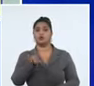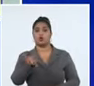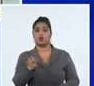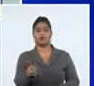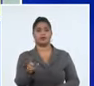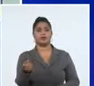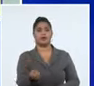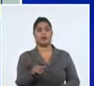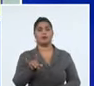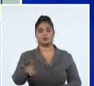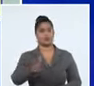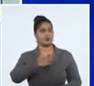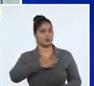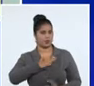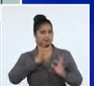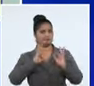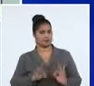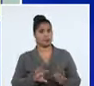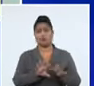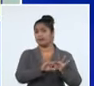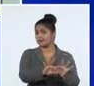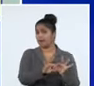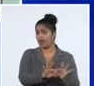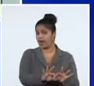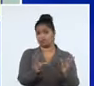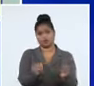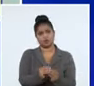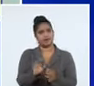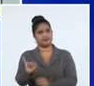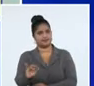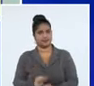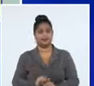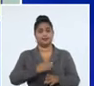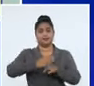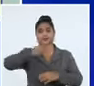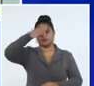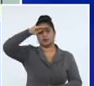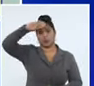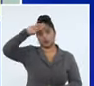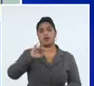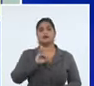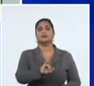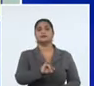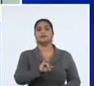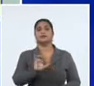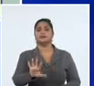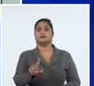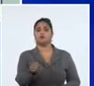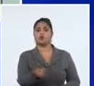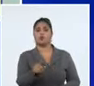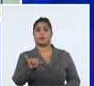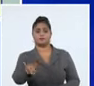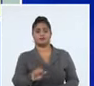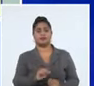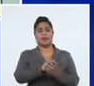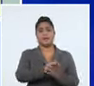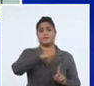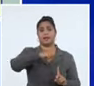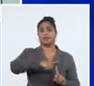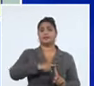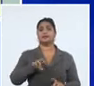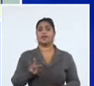290,9. Santiago de Cuba con 66,6, Matanzas con un